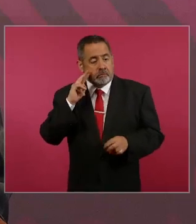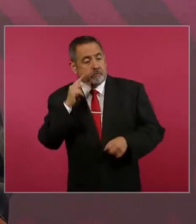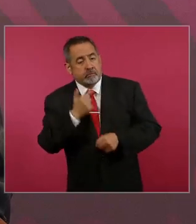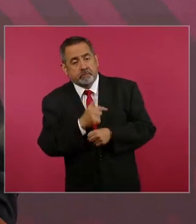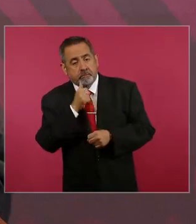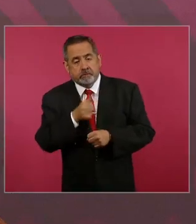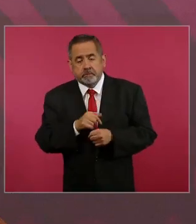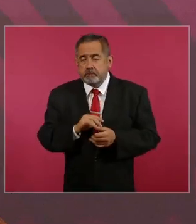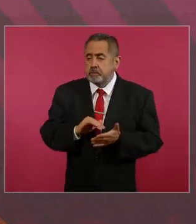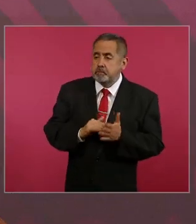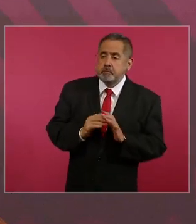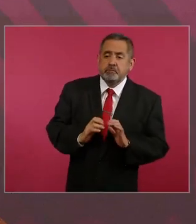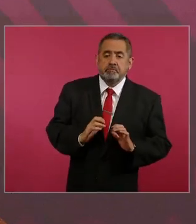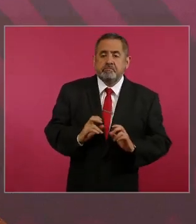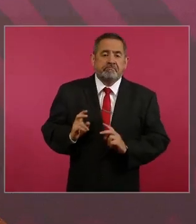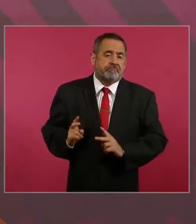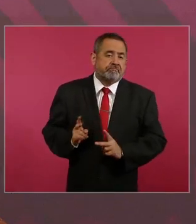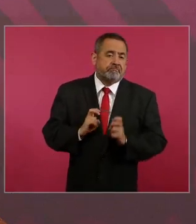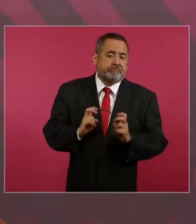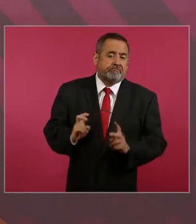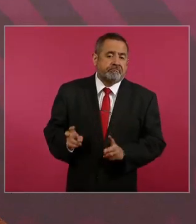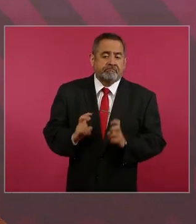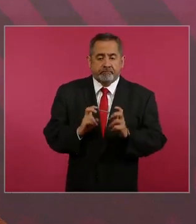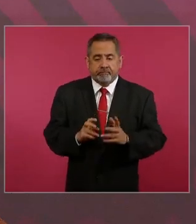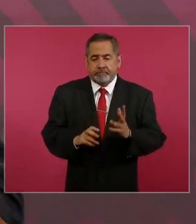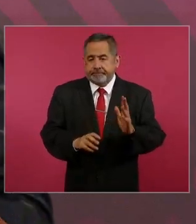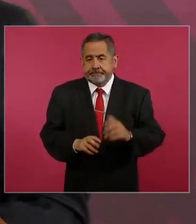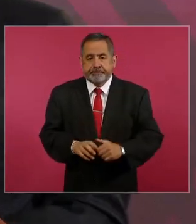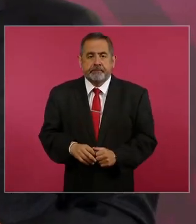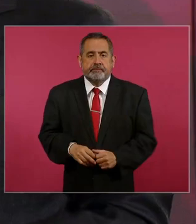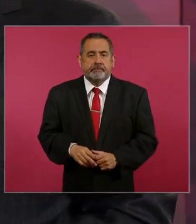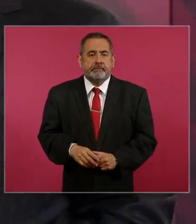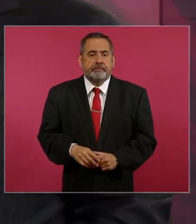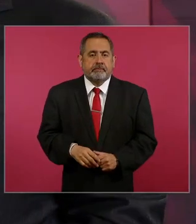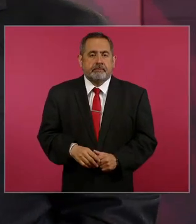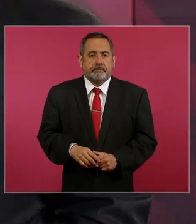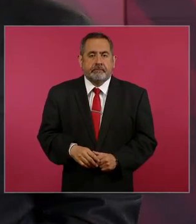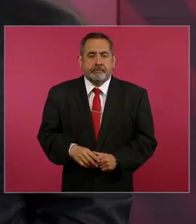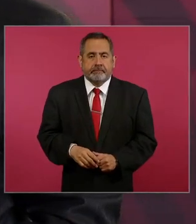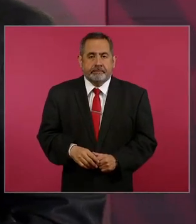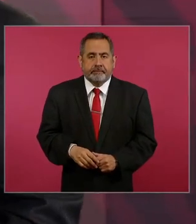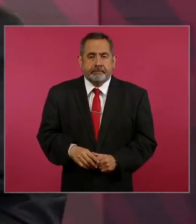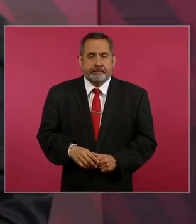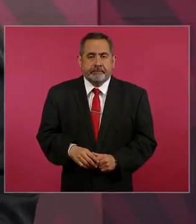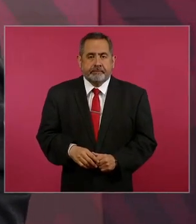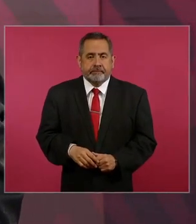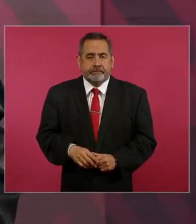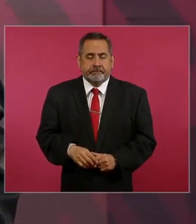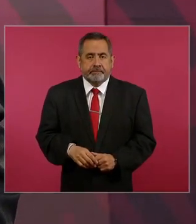nos ocupábamos más de